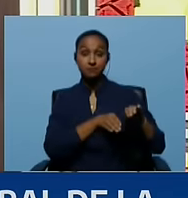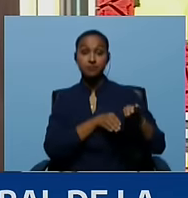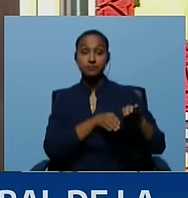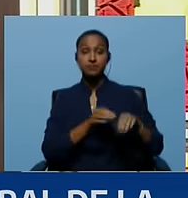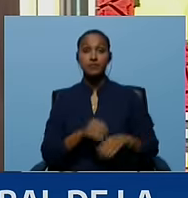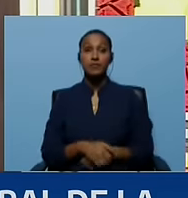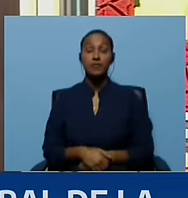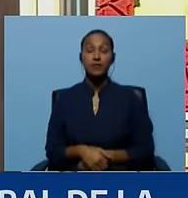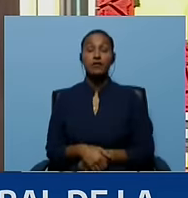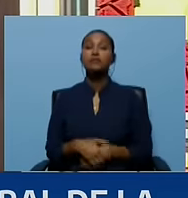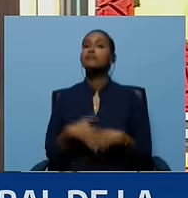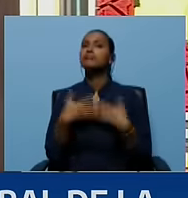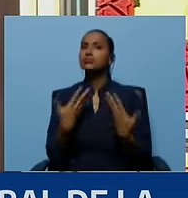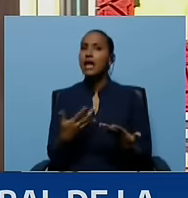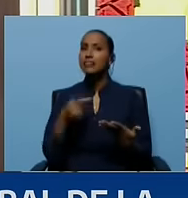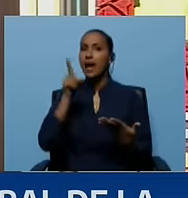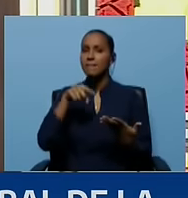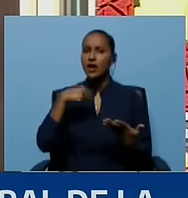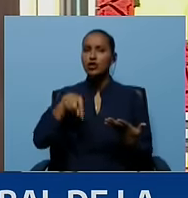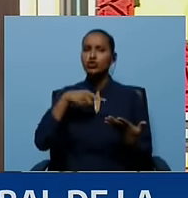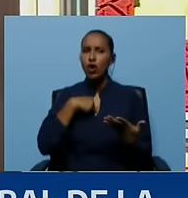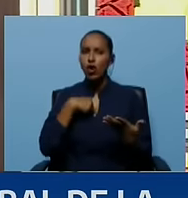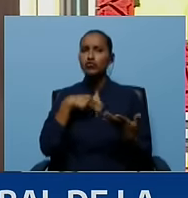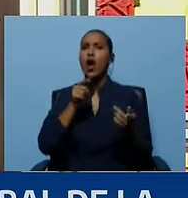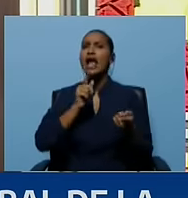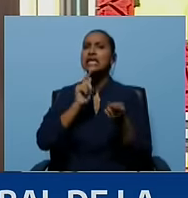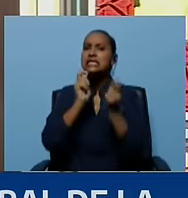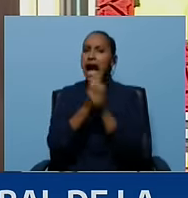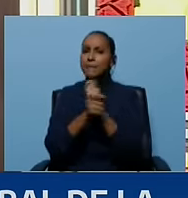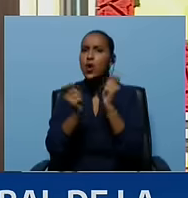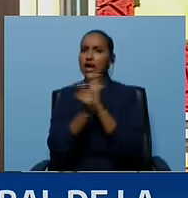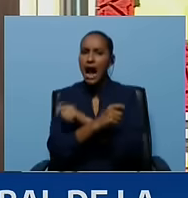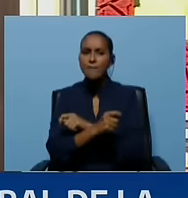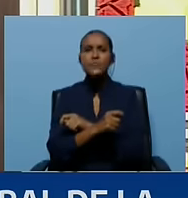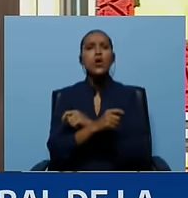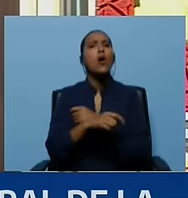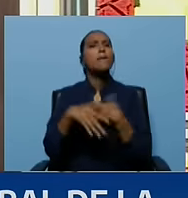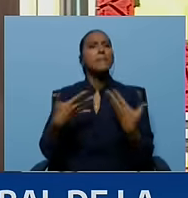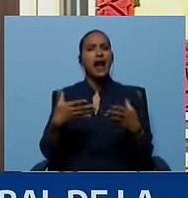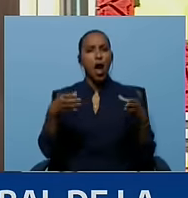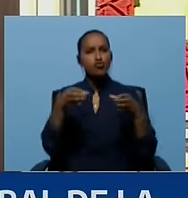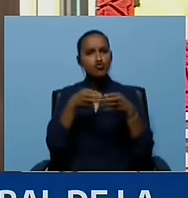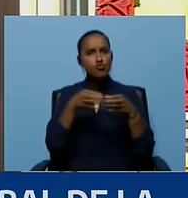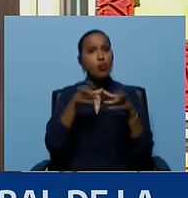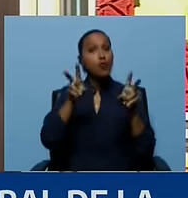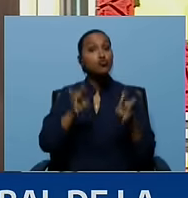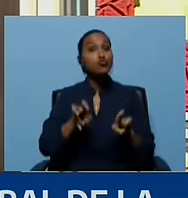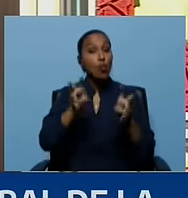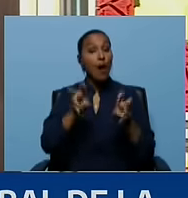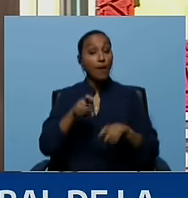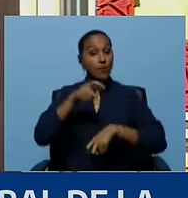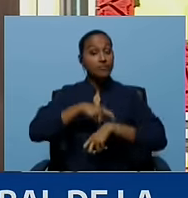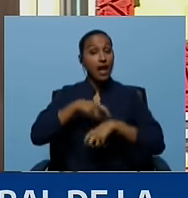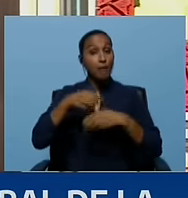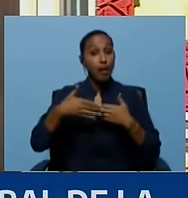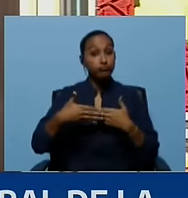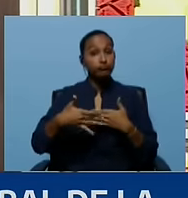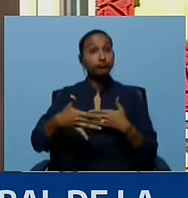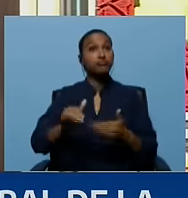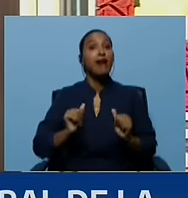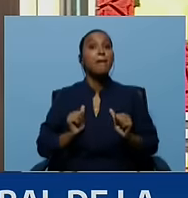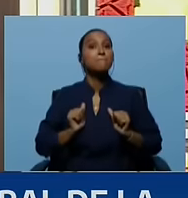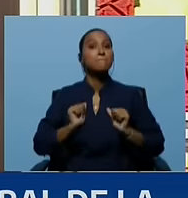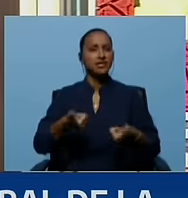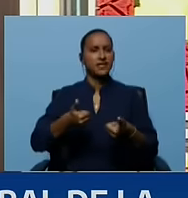también estamos haciendo algunos ajustes para fortalecer el equipo en esta nueva etapa, para arrancar como un cohete,